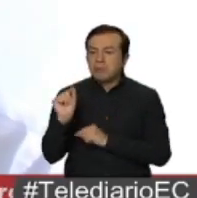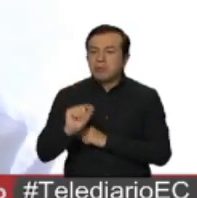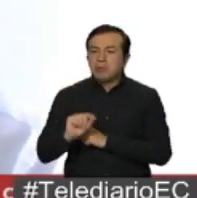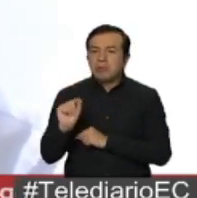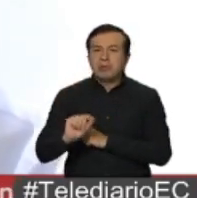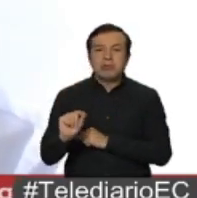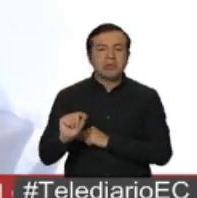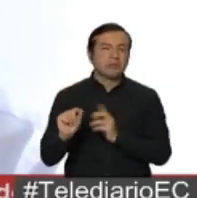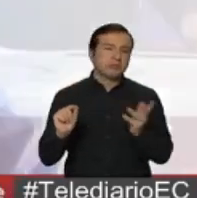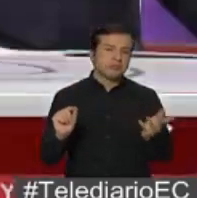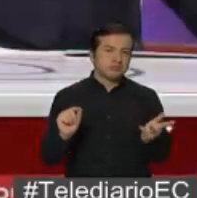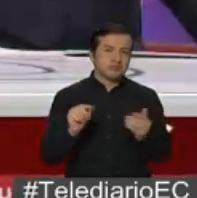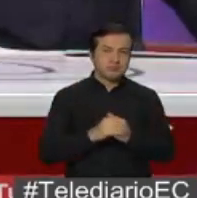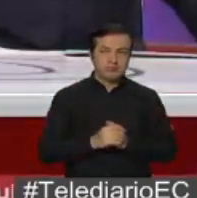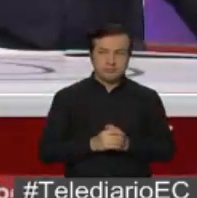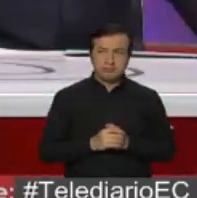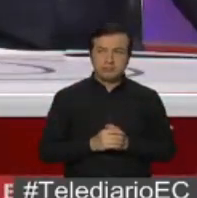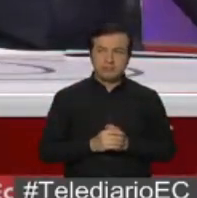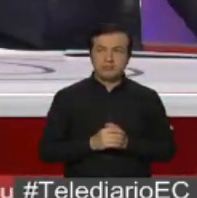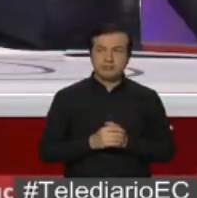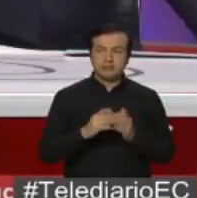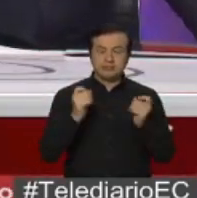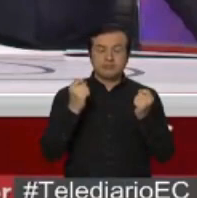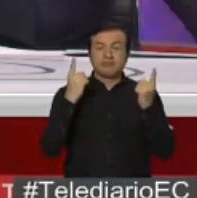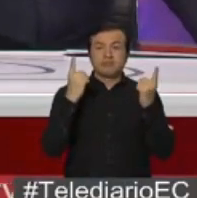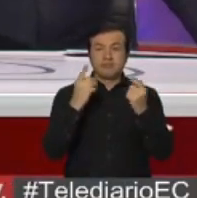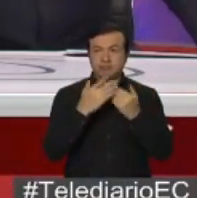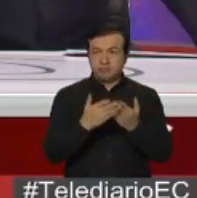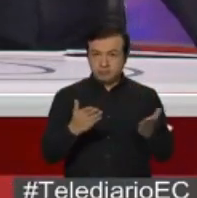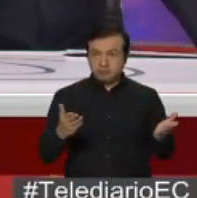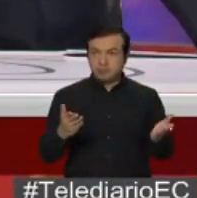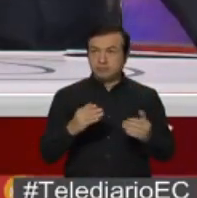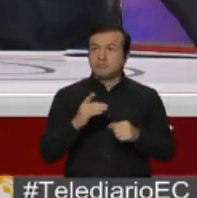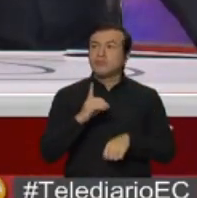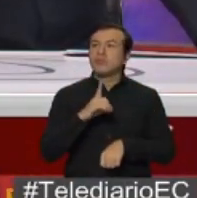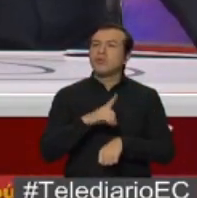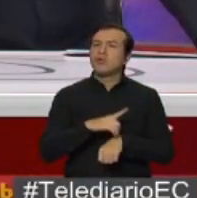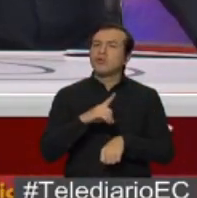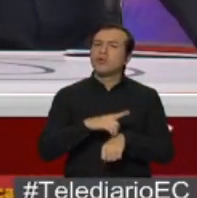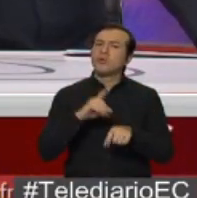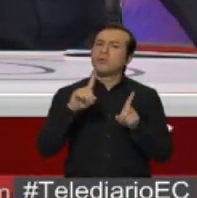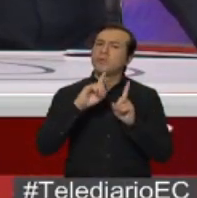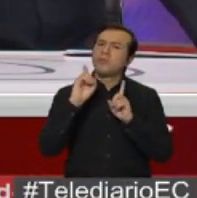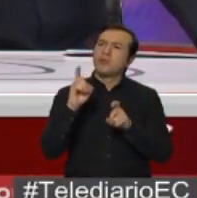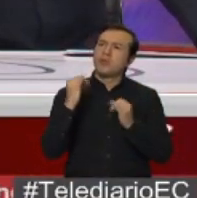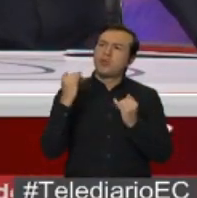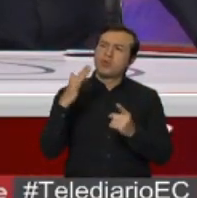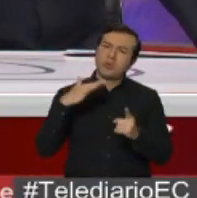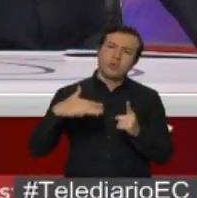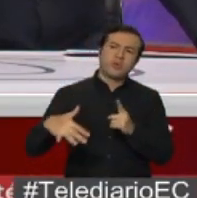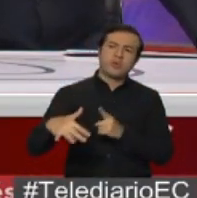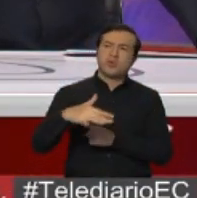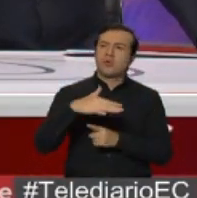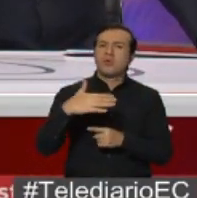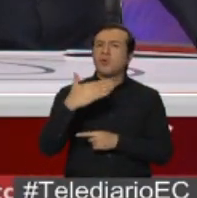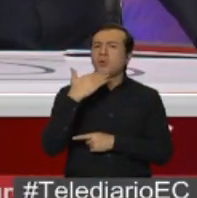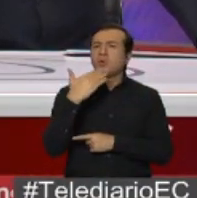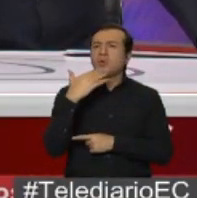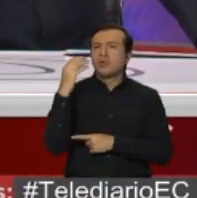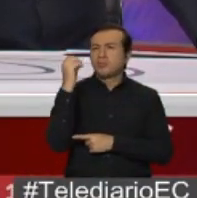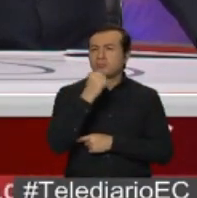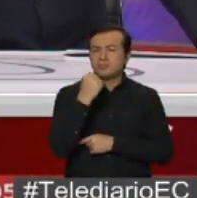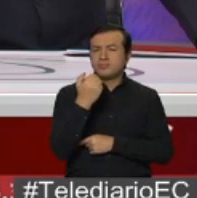bajo doctor simancas después de la mala atención doctor simancas y diferente a todo lo que está ocurriendo como ve usted la posibilidad